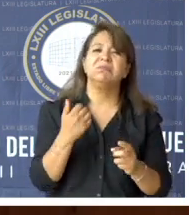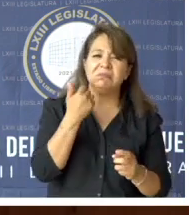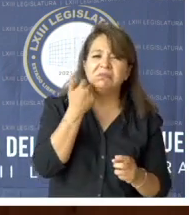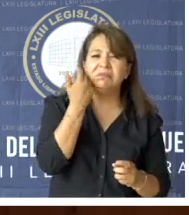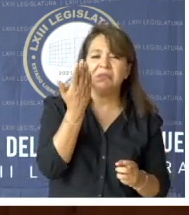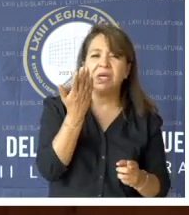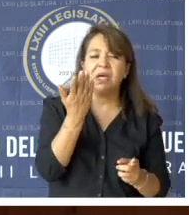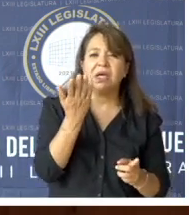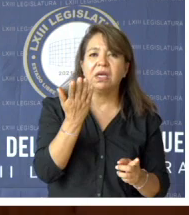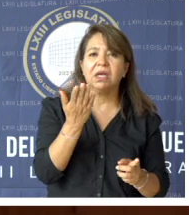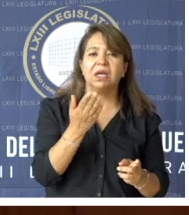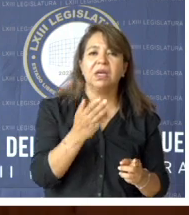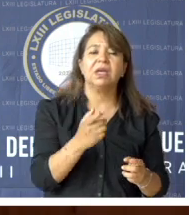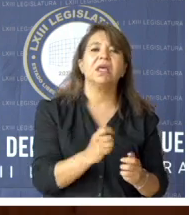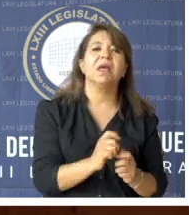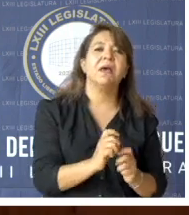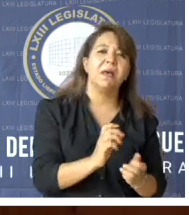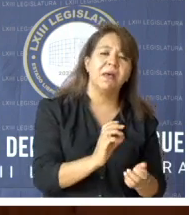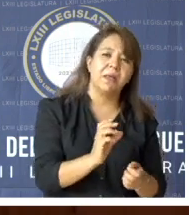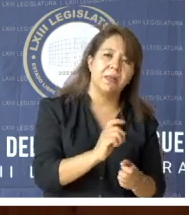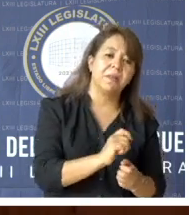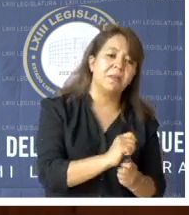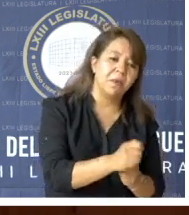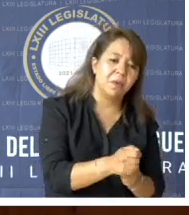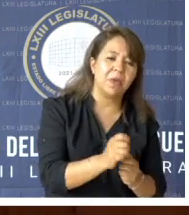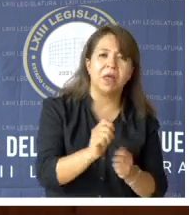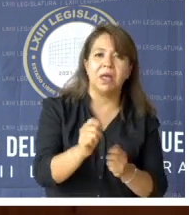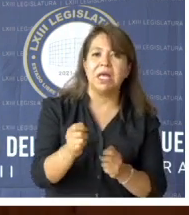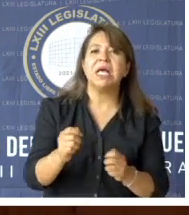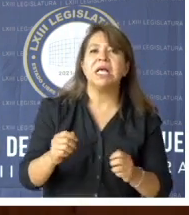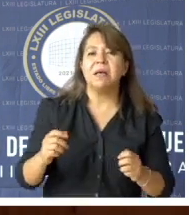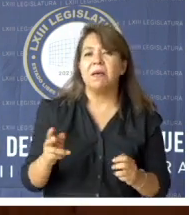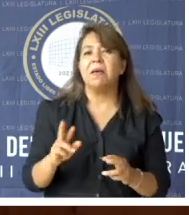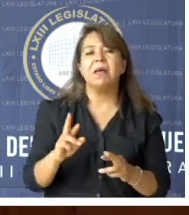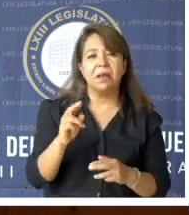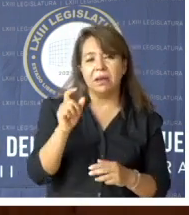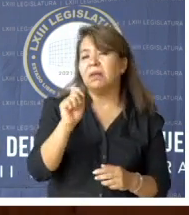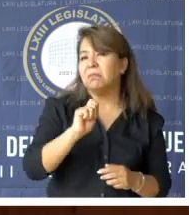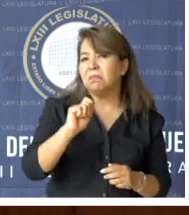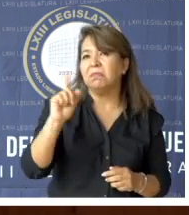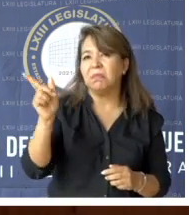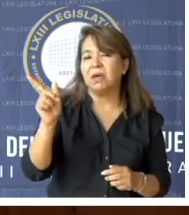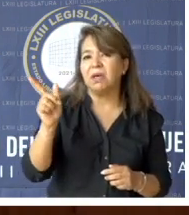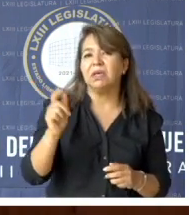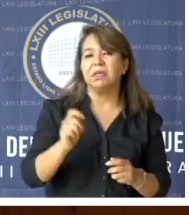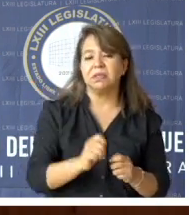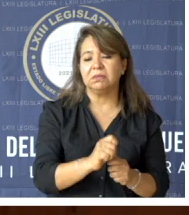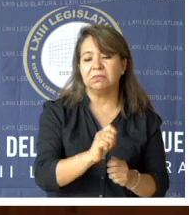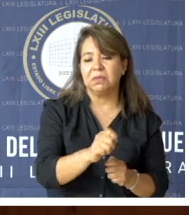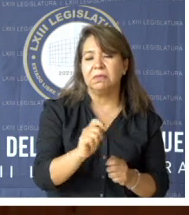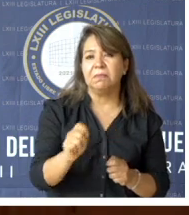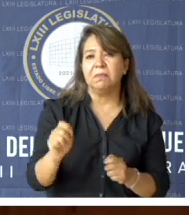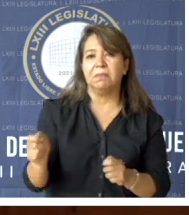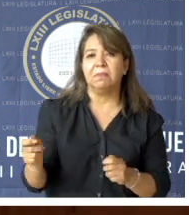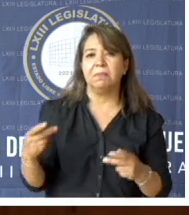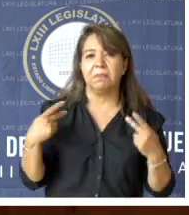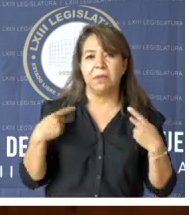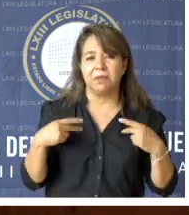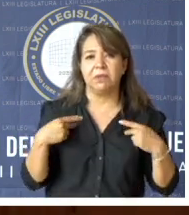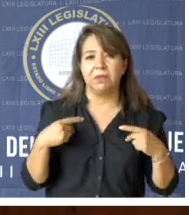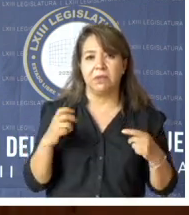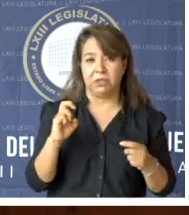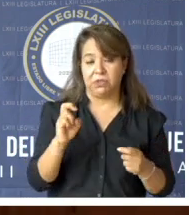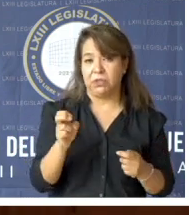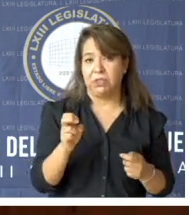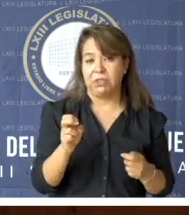laborales y querían compartir parte de los frutos de sus éxitos con los trabajadores que les conformaban. Con esos